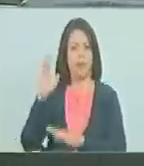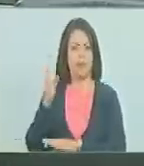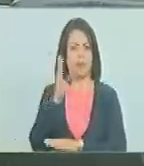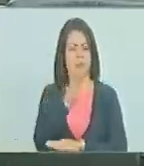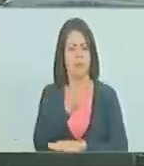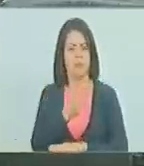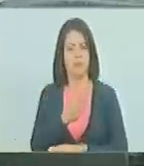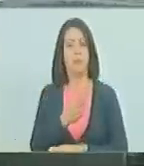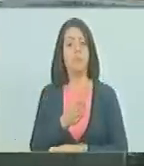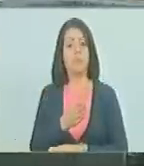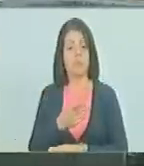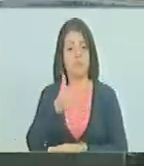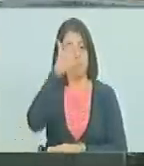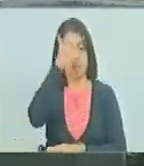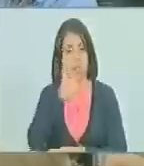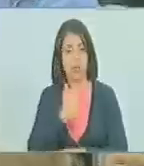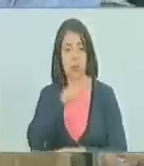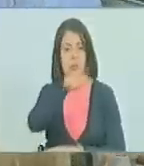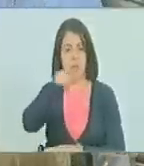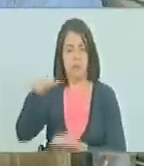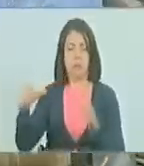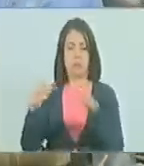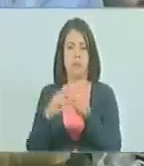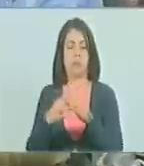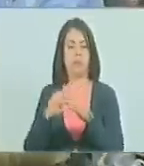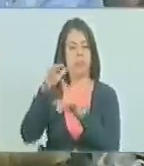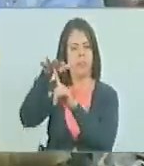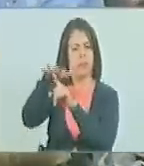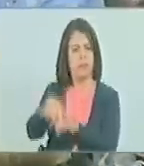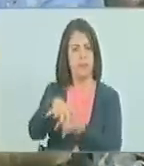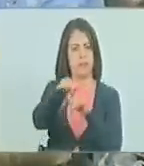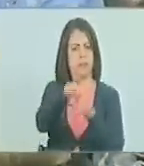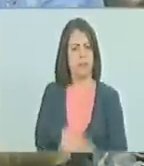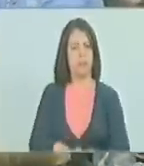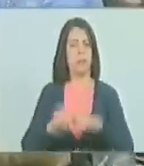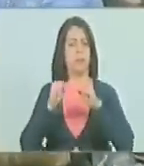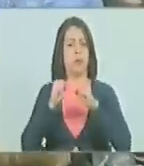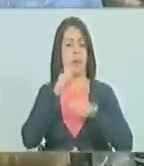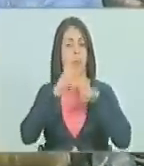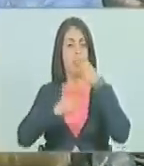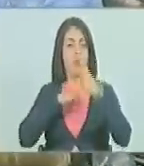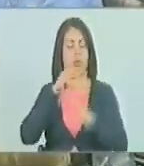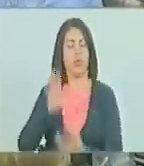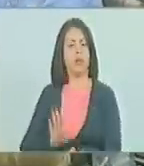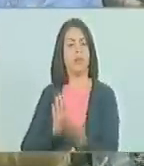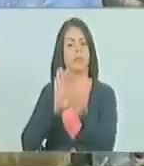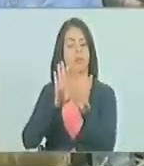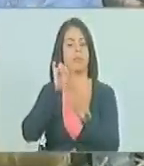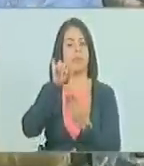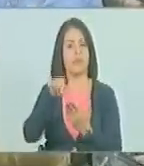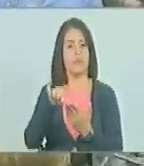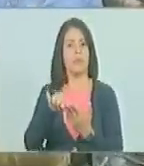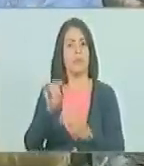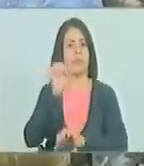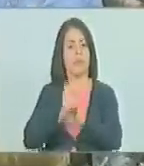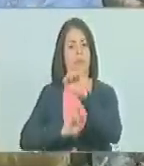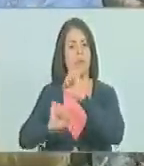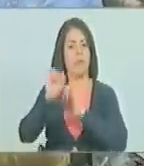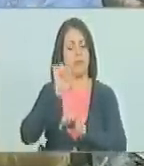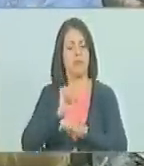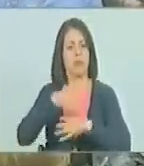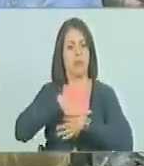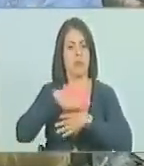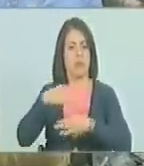sanciones personales y colectivas para amedrentar nuestra posición política frente a lo que es la defensa del